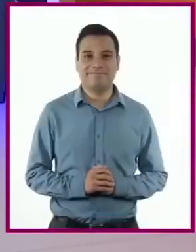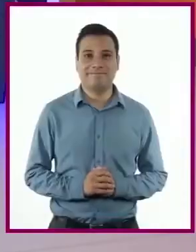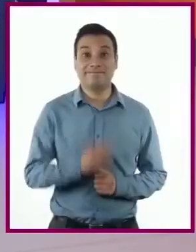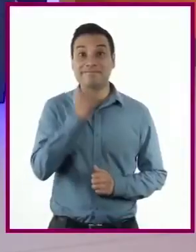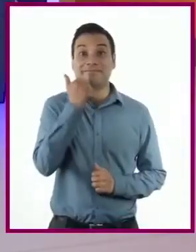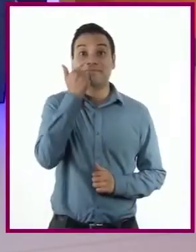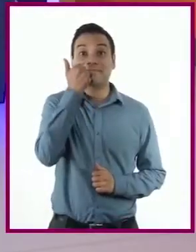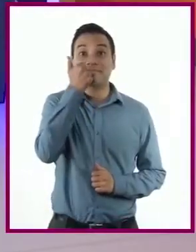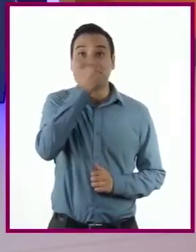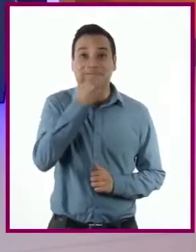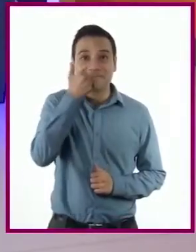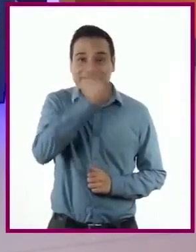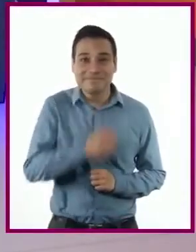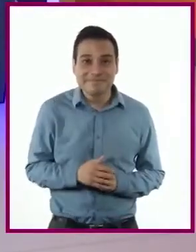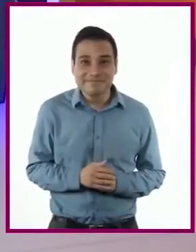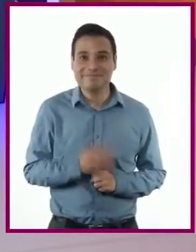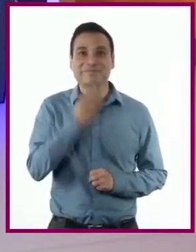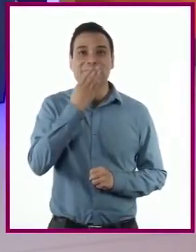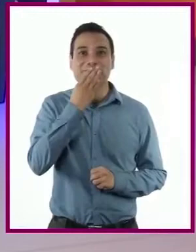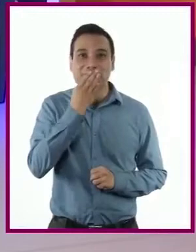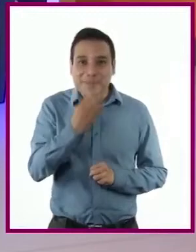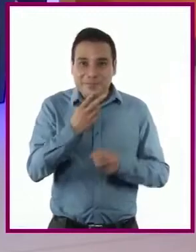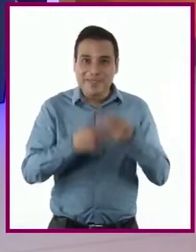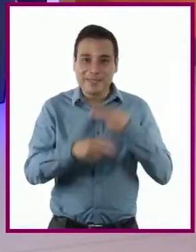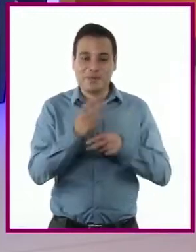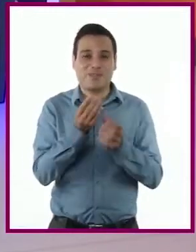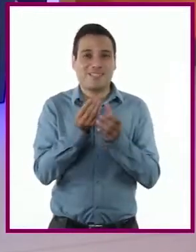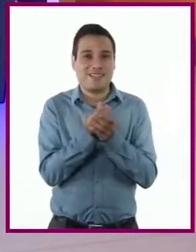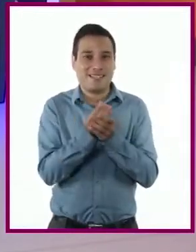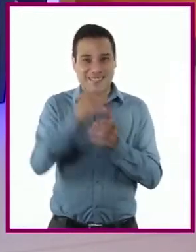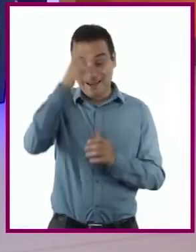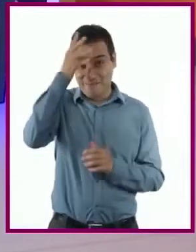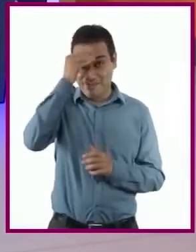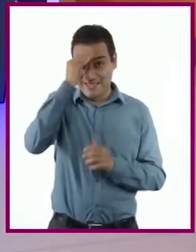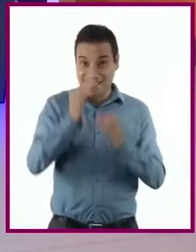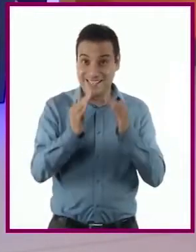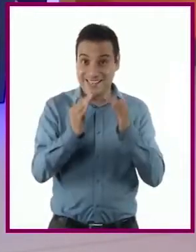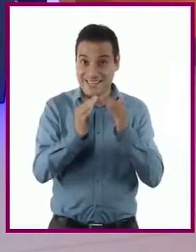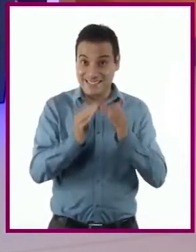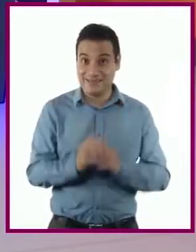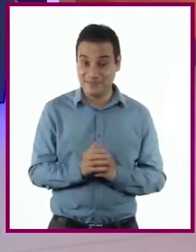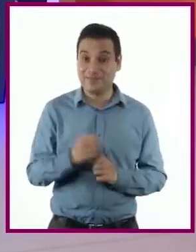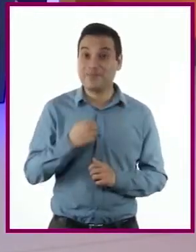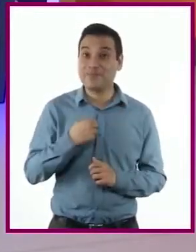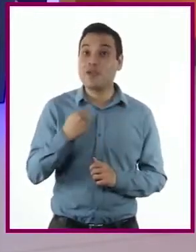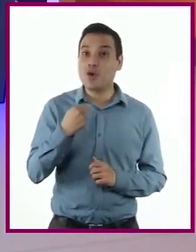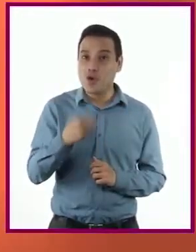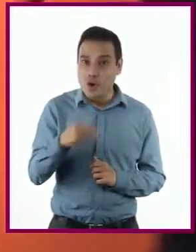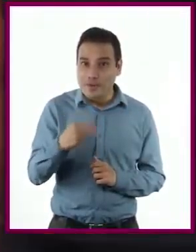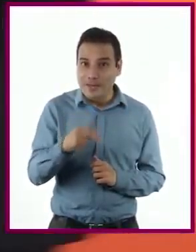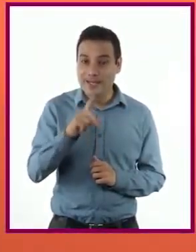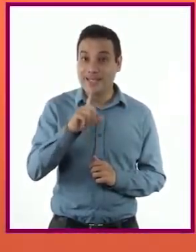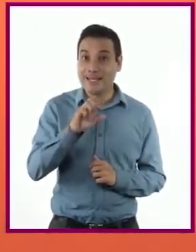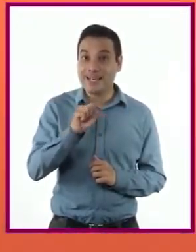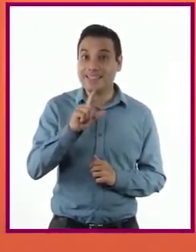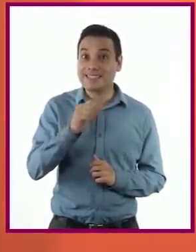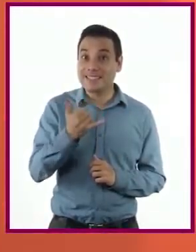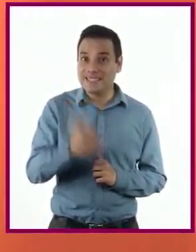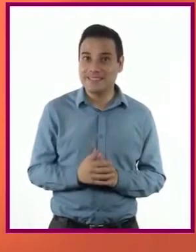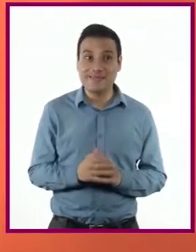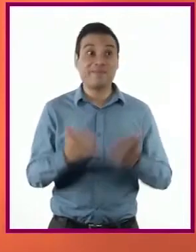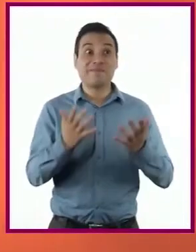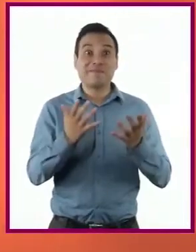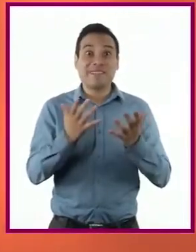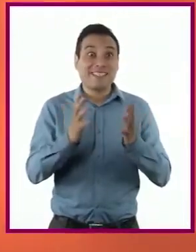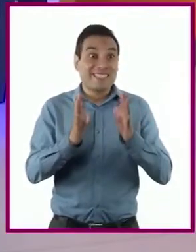Alumnas y alumnos, sean bienvenidas y bienvenidos a una sesión más de Aprende en Casa. Mi nombre es Leslie Mendívil y... Leslie, ¿ya está